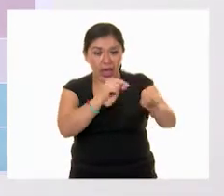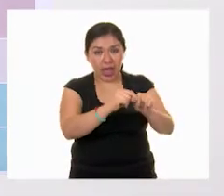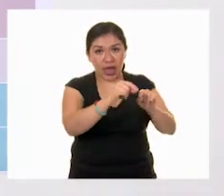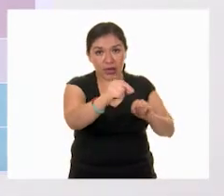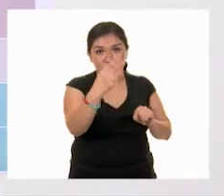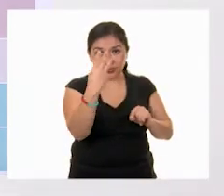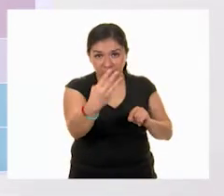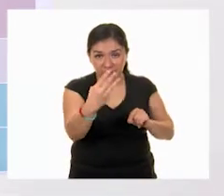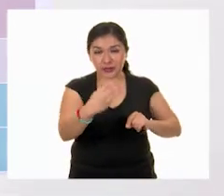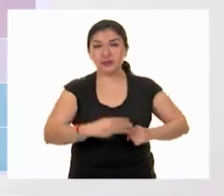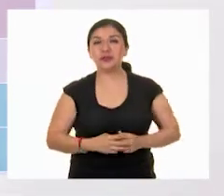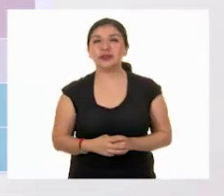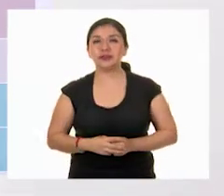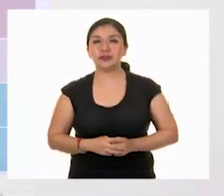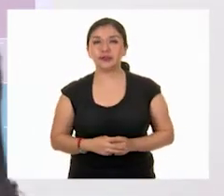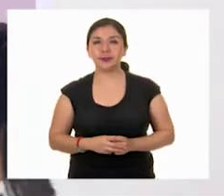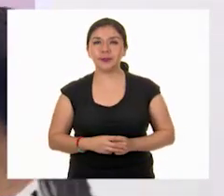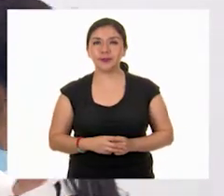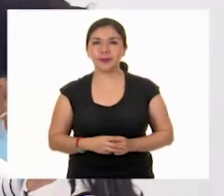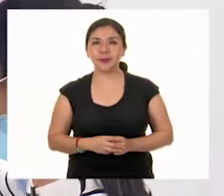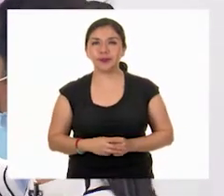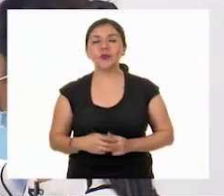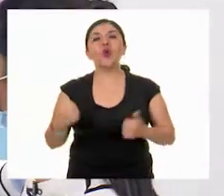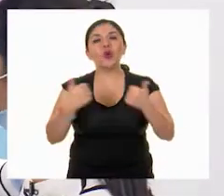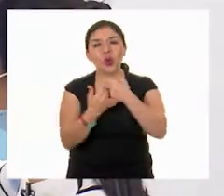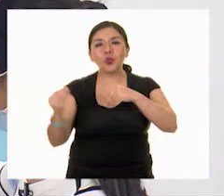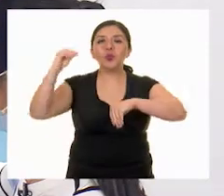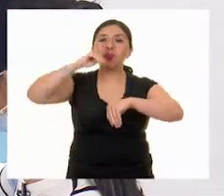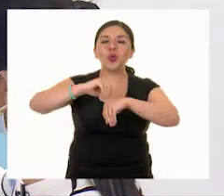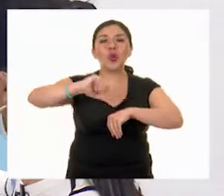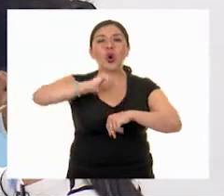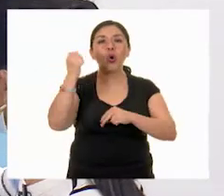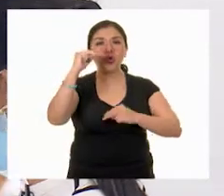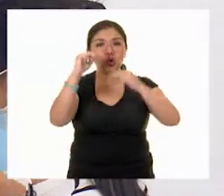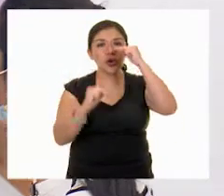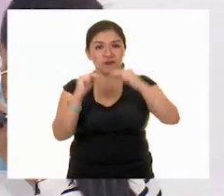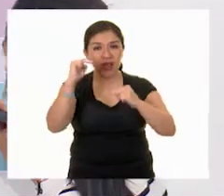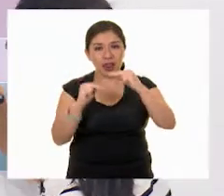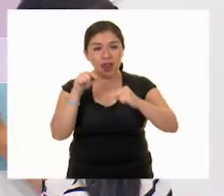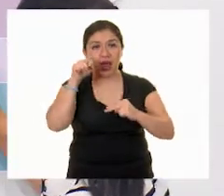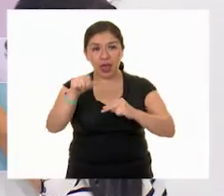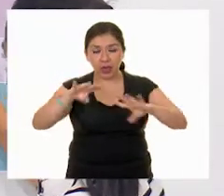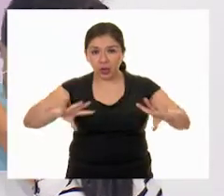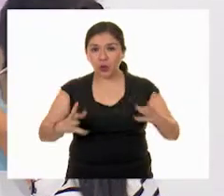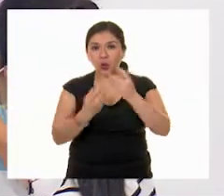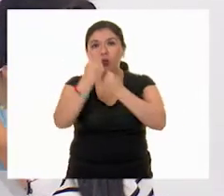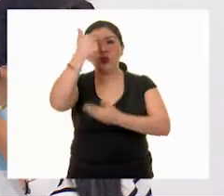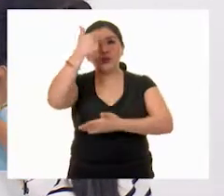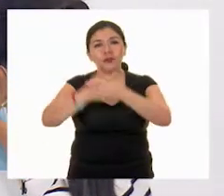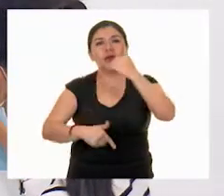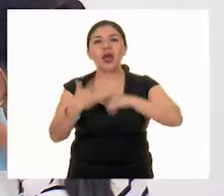3 de ancho, le aumentamos un nivel a 3 y ahora tenemos